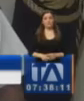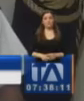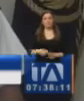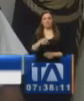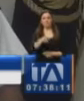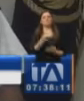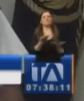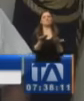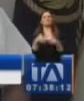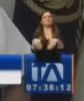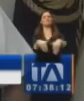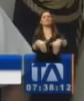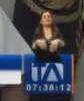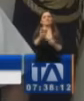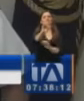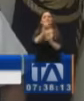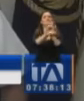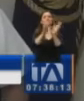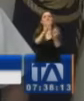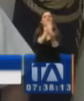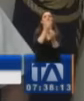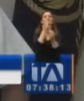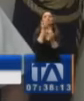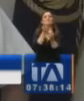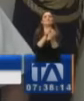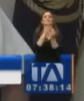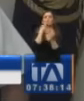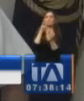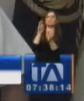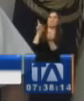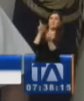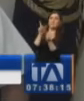tipo de actividades ilícitas es que al ser detectados por nuestras